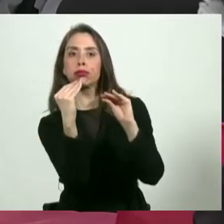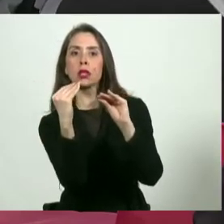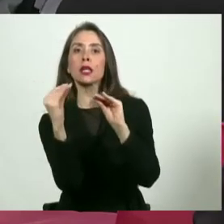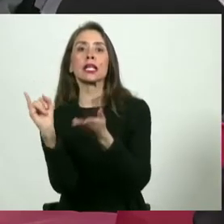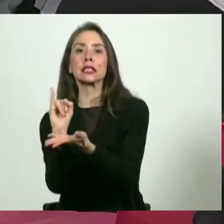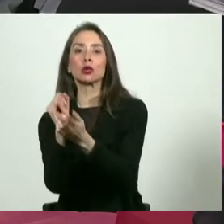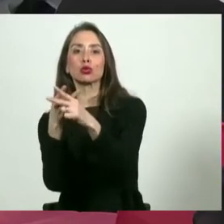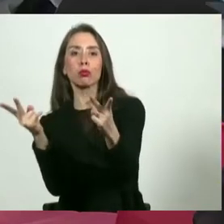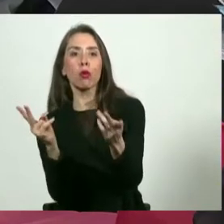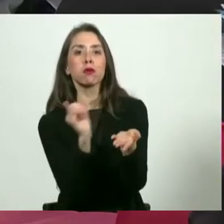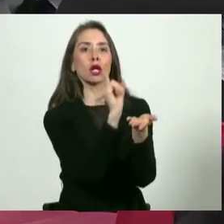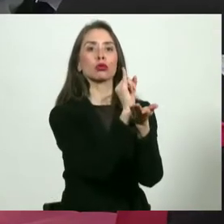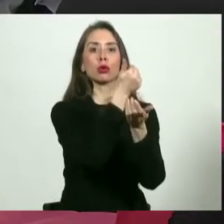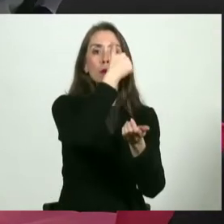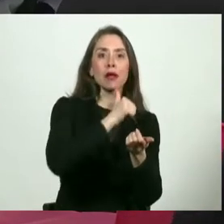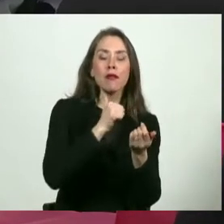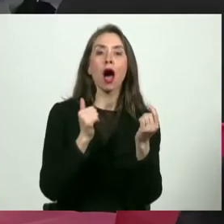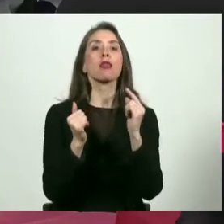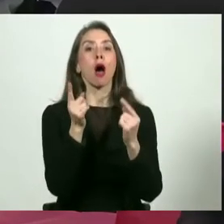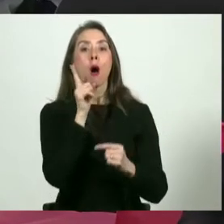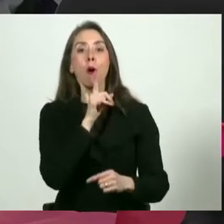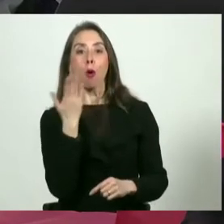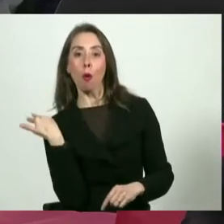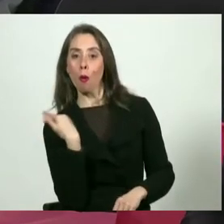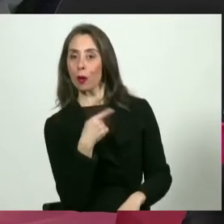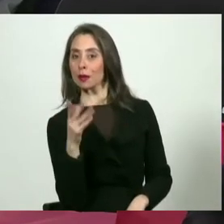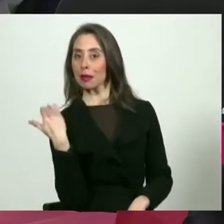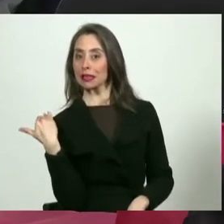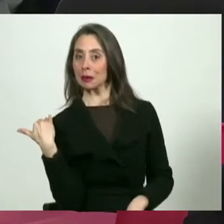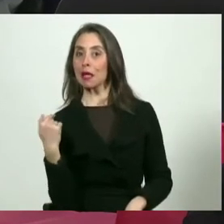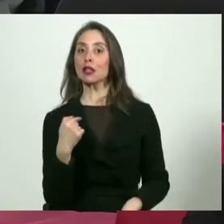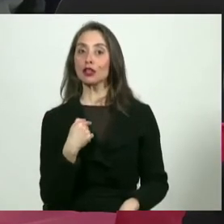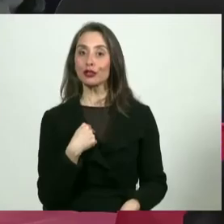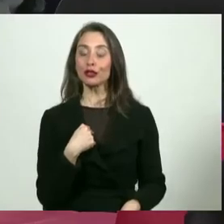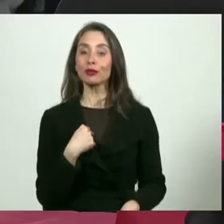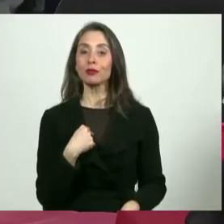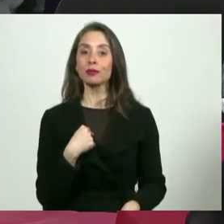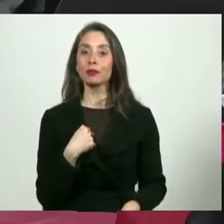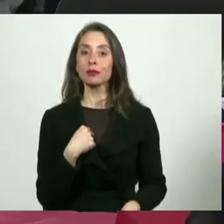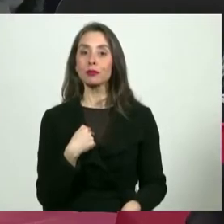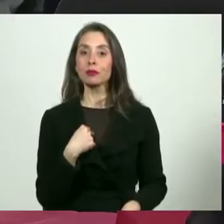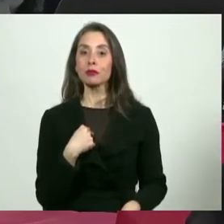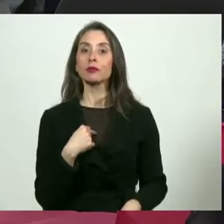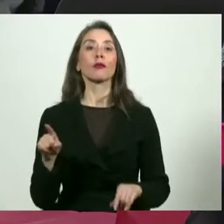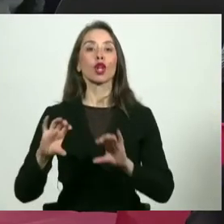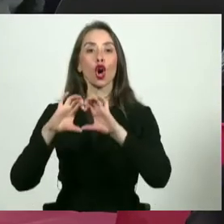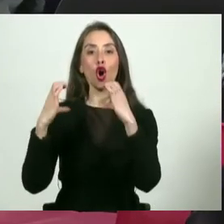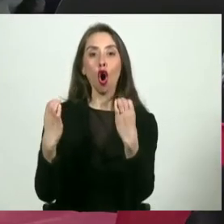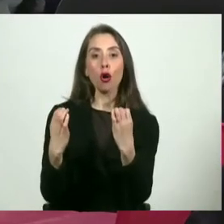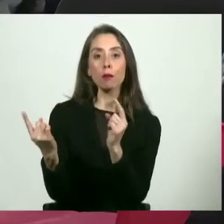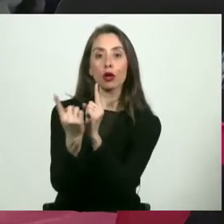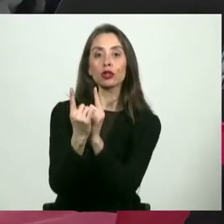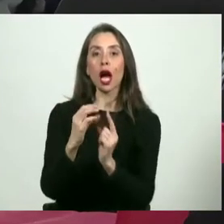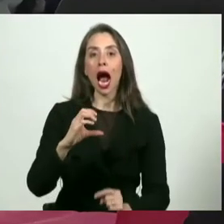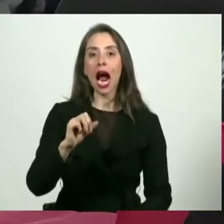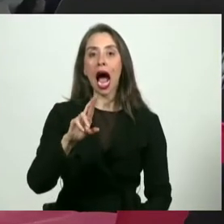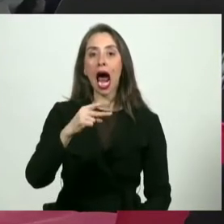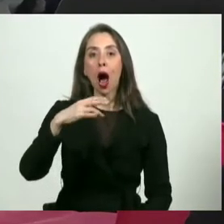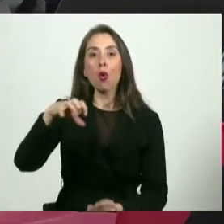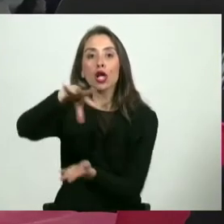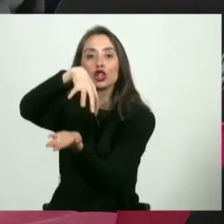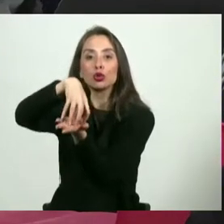público y privado. La última semana me ha tocado tener, por ejemplo, con una corporación de Carahue, pero que son casi